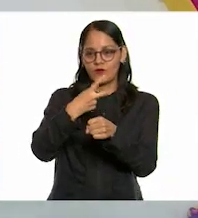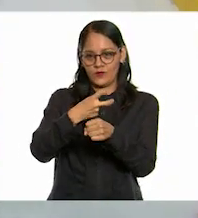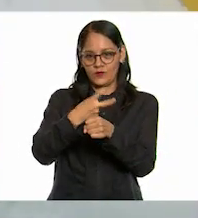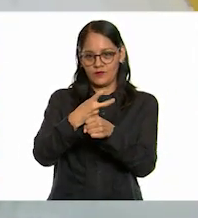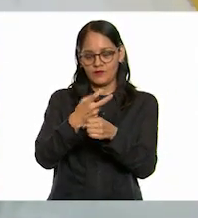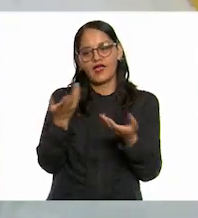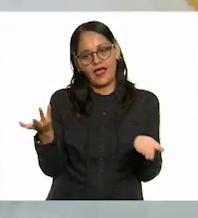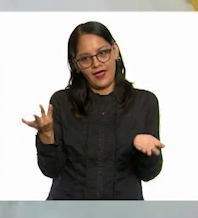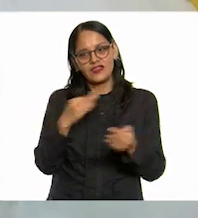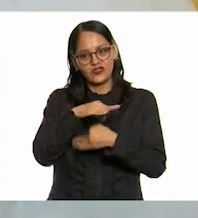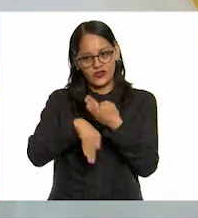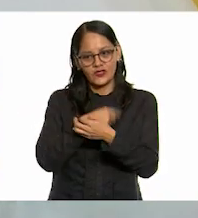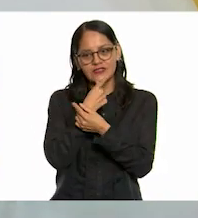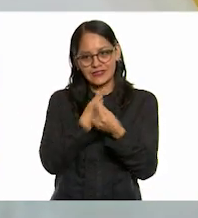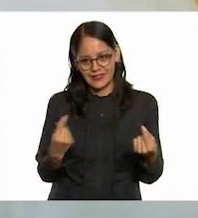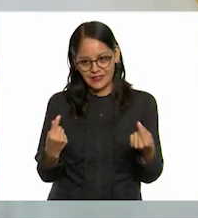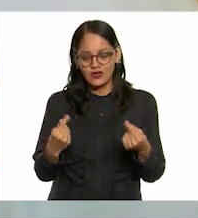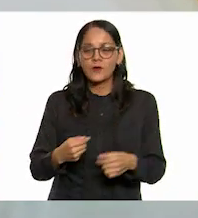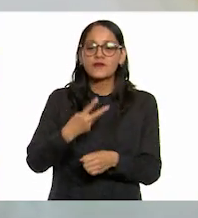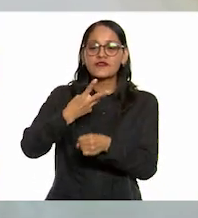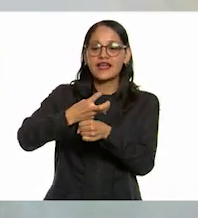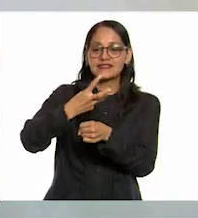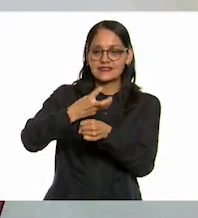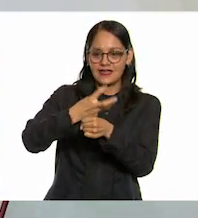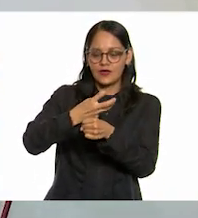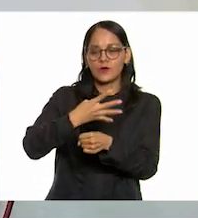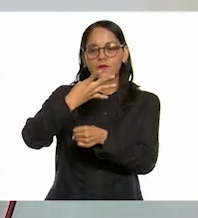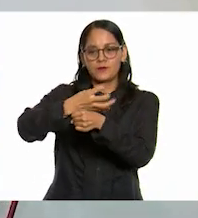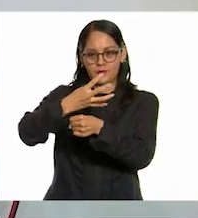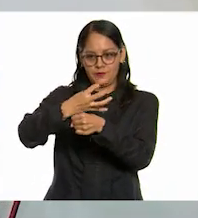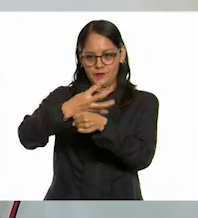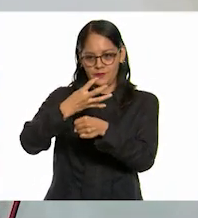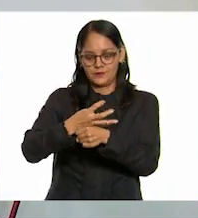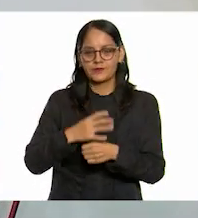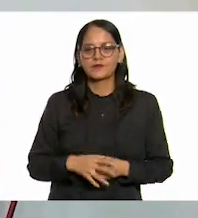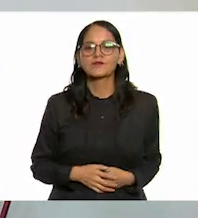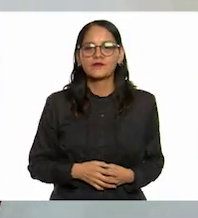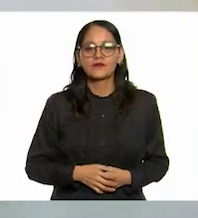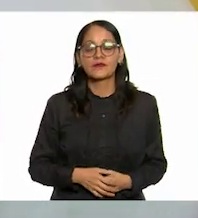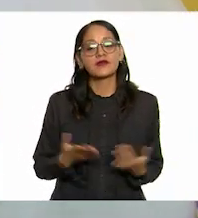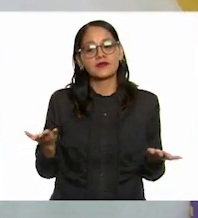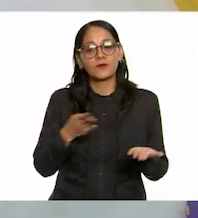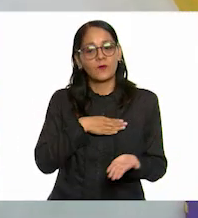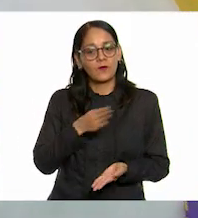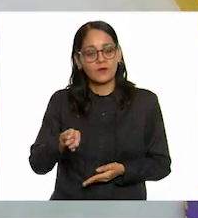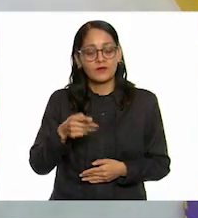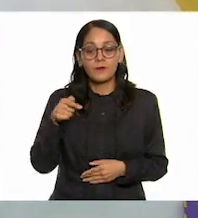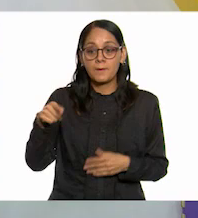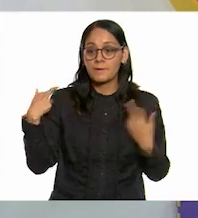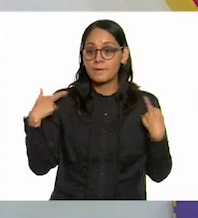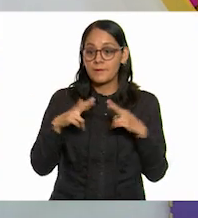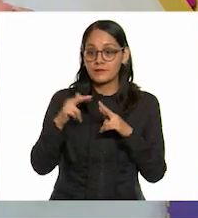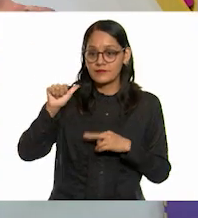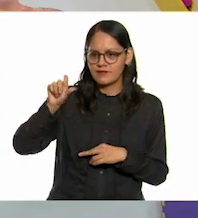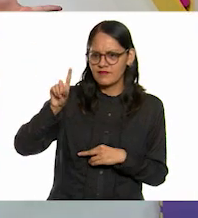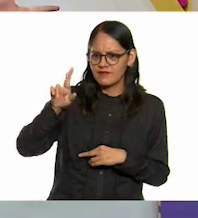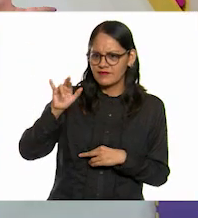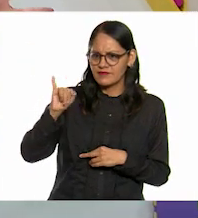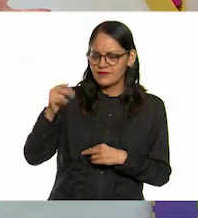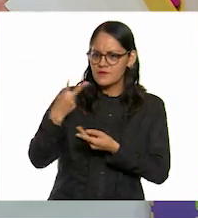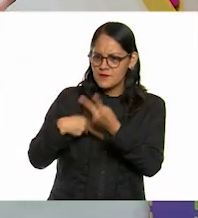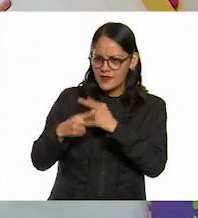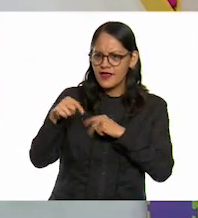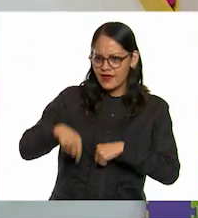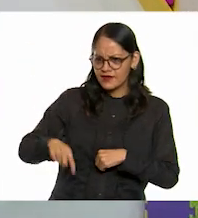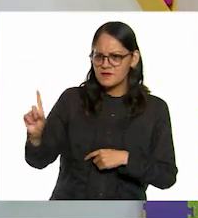o sea, todas las niñas y niños del tercero y cuarto grado de primaria. Y bueno, la maestra Adri debería estar aquí porque ella es la que